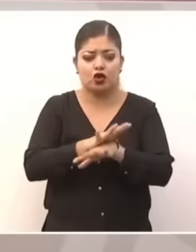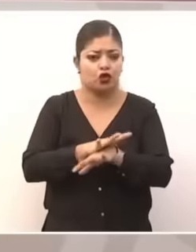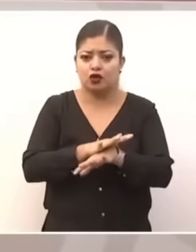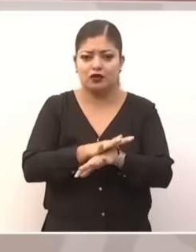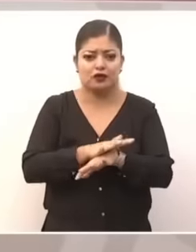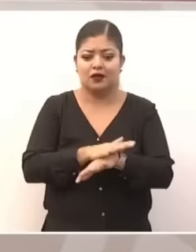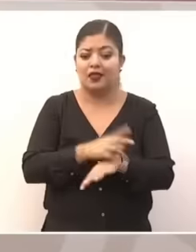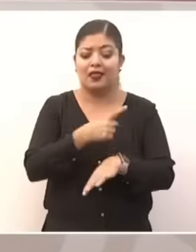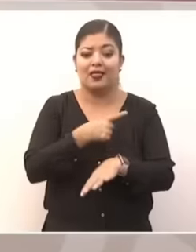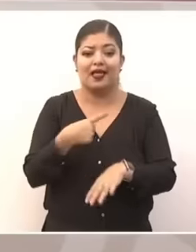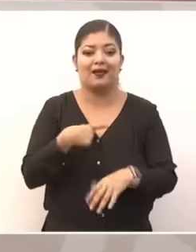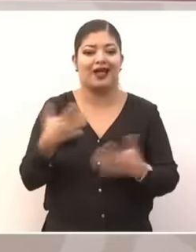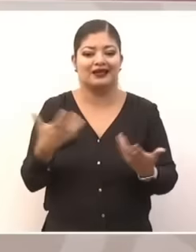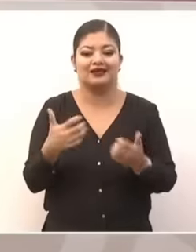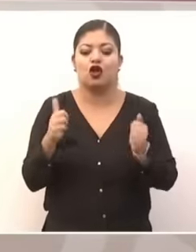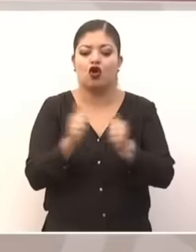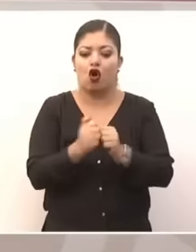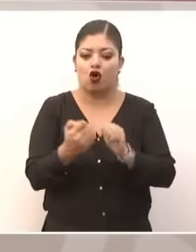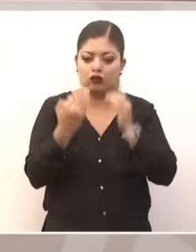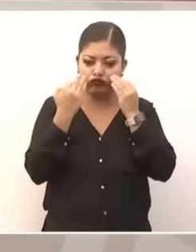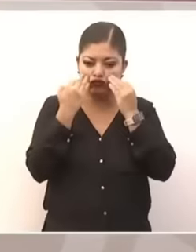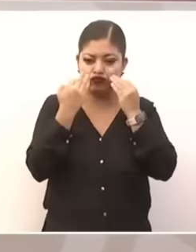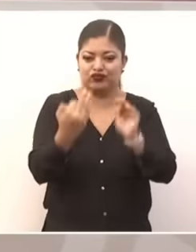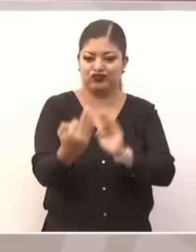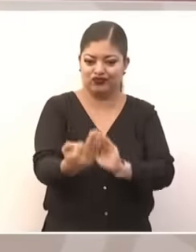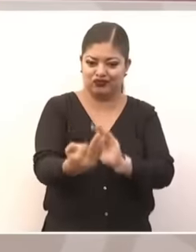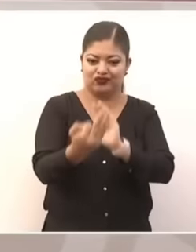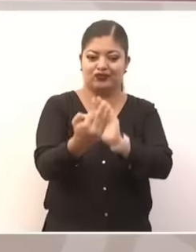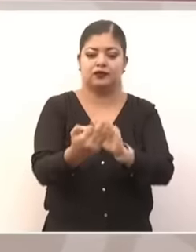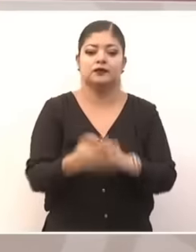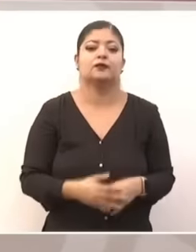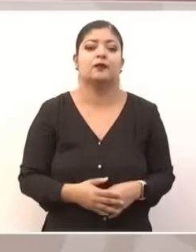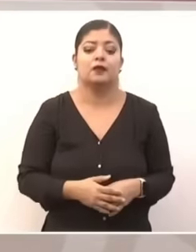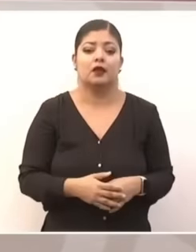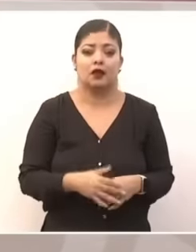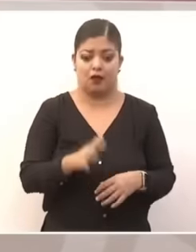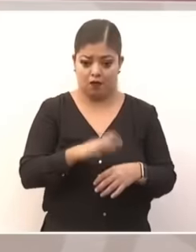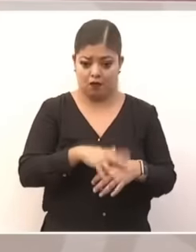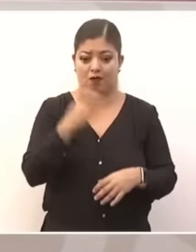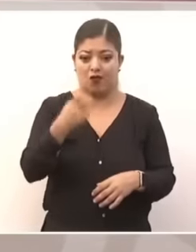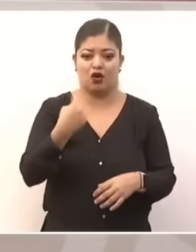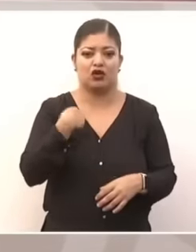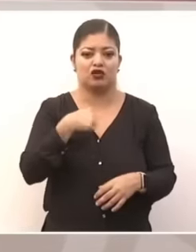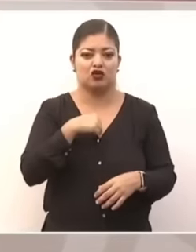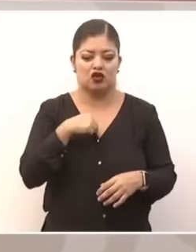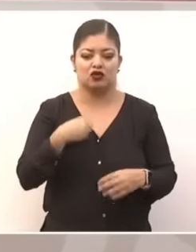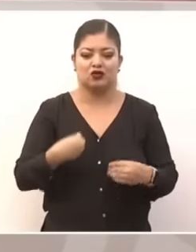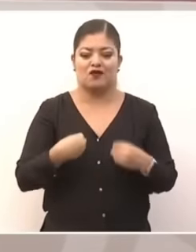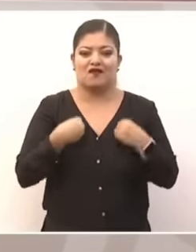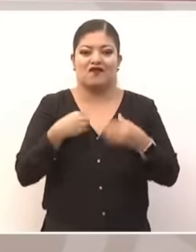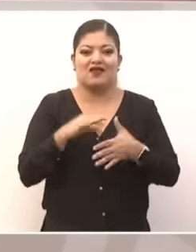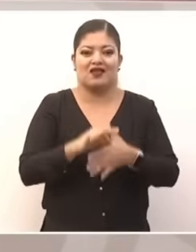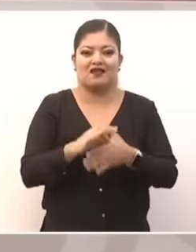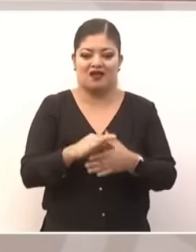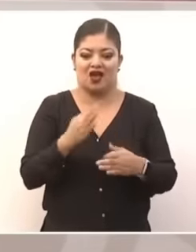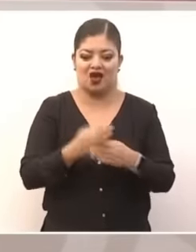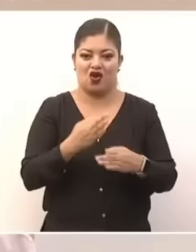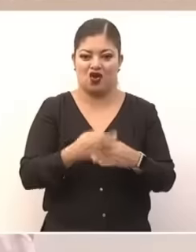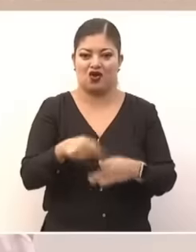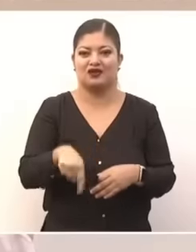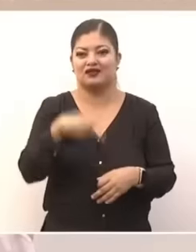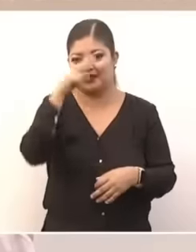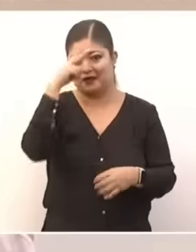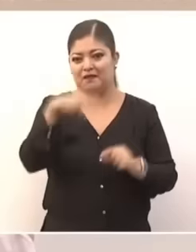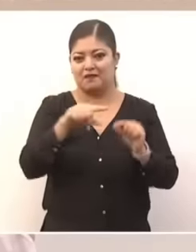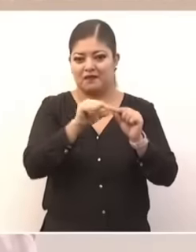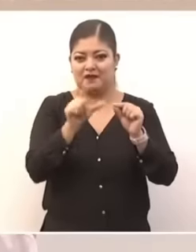que se hace de frente al pueblo de México. Y esa es la belleza de lo que estamos viviendo en este momento en nuestro país.